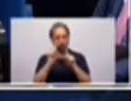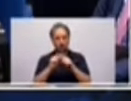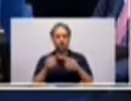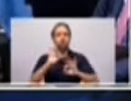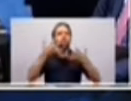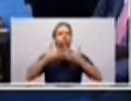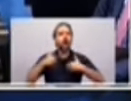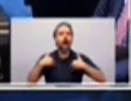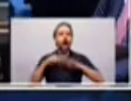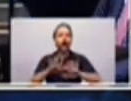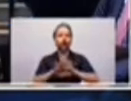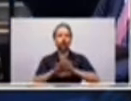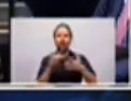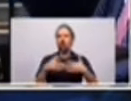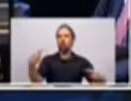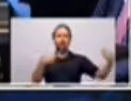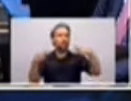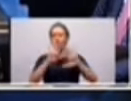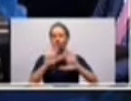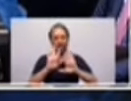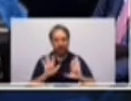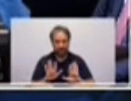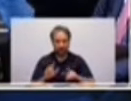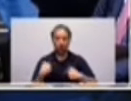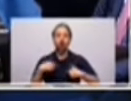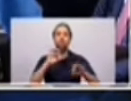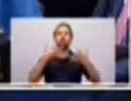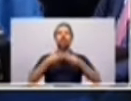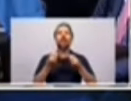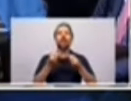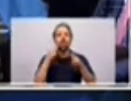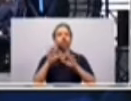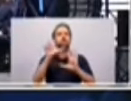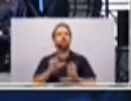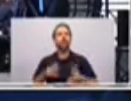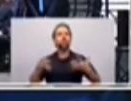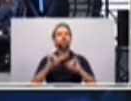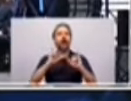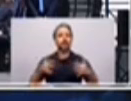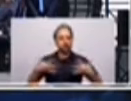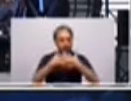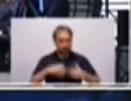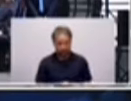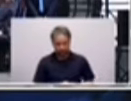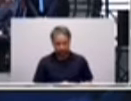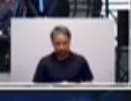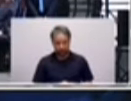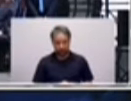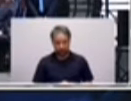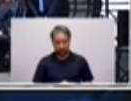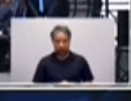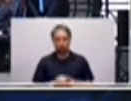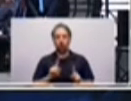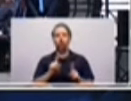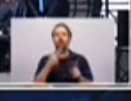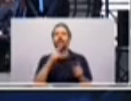que de ser oposición. Los partidos provinciales que tienen sus representantes, mucho no sabemos. Pichetto, mucho no sabemos. Entonces, hasta ahora lo que tenés